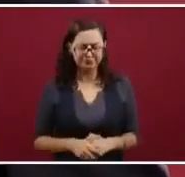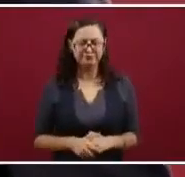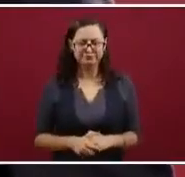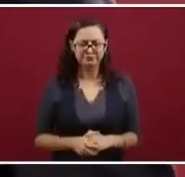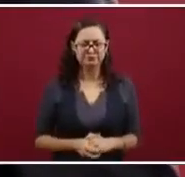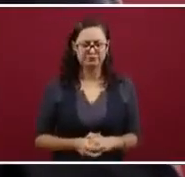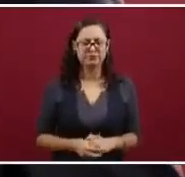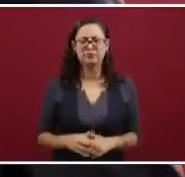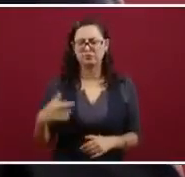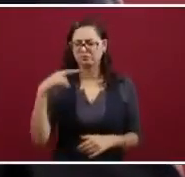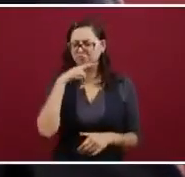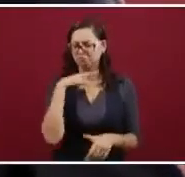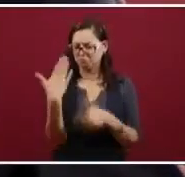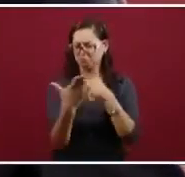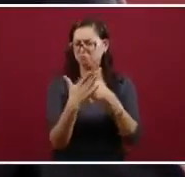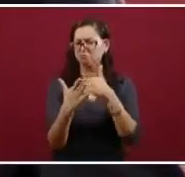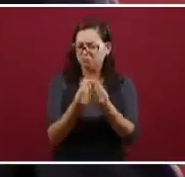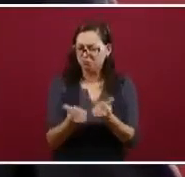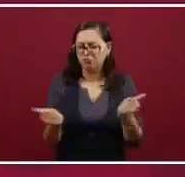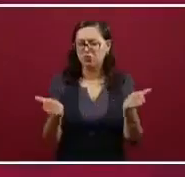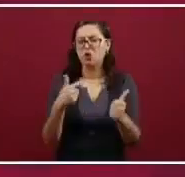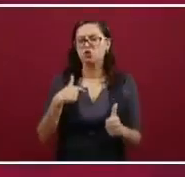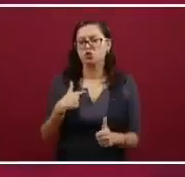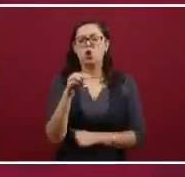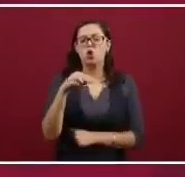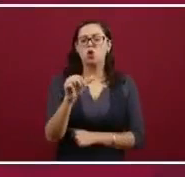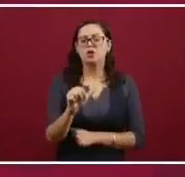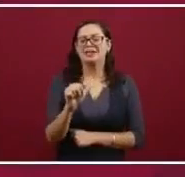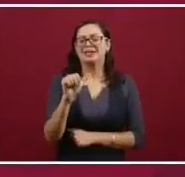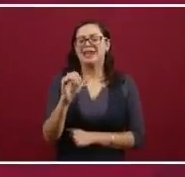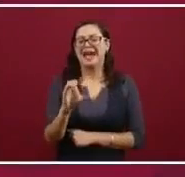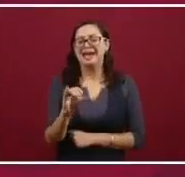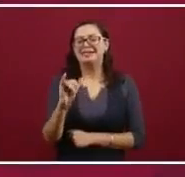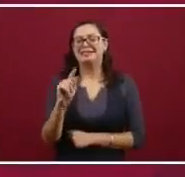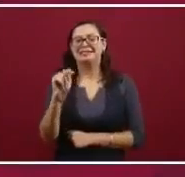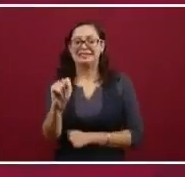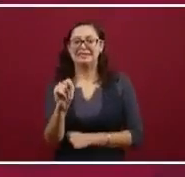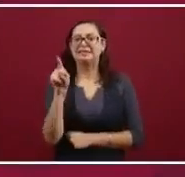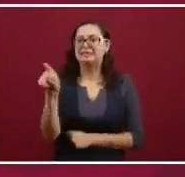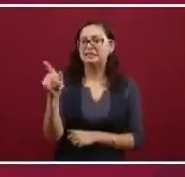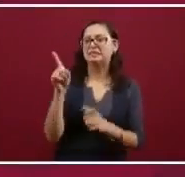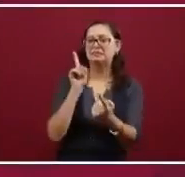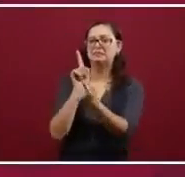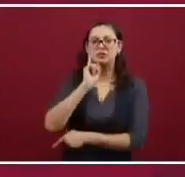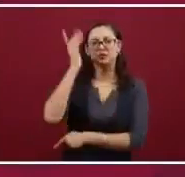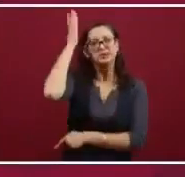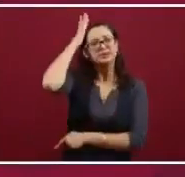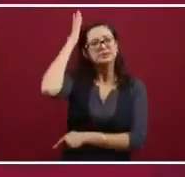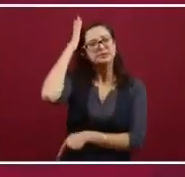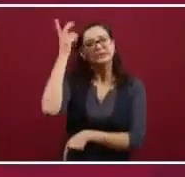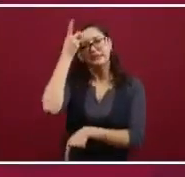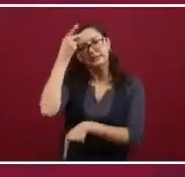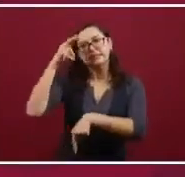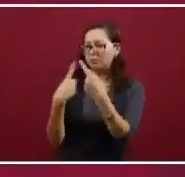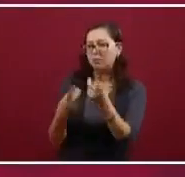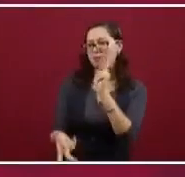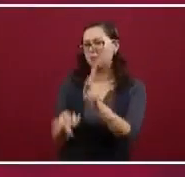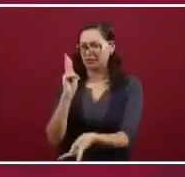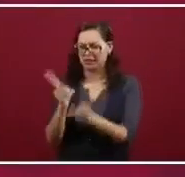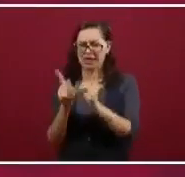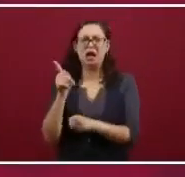Voy a hablar con la directora del CONACYT para que ella, con un